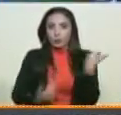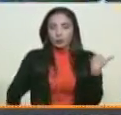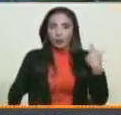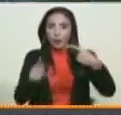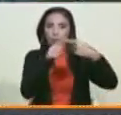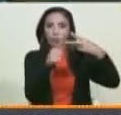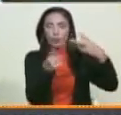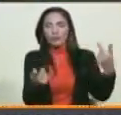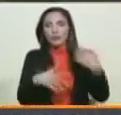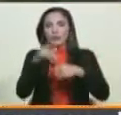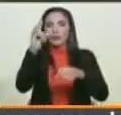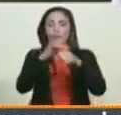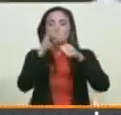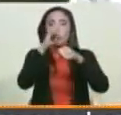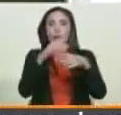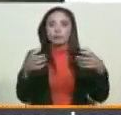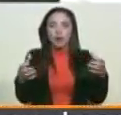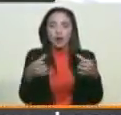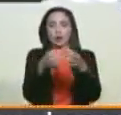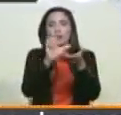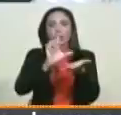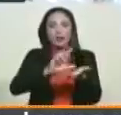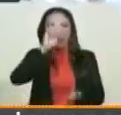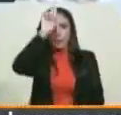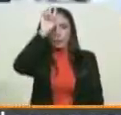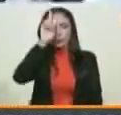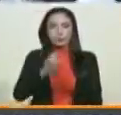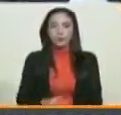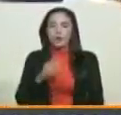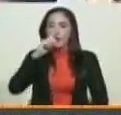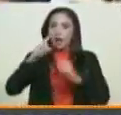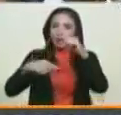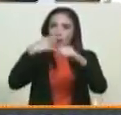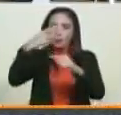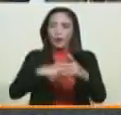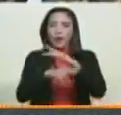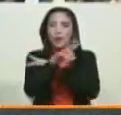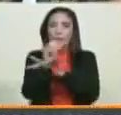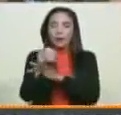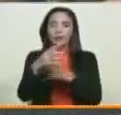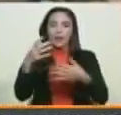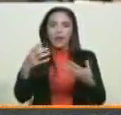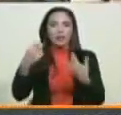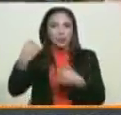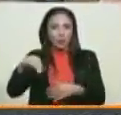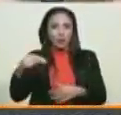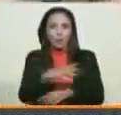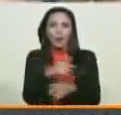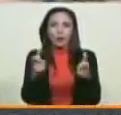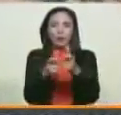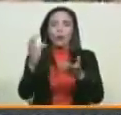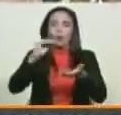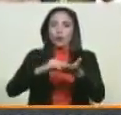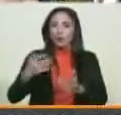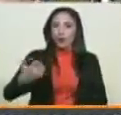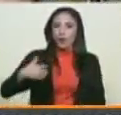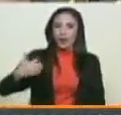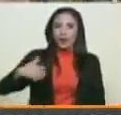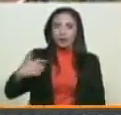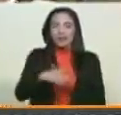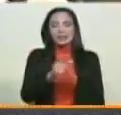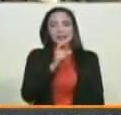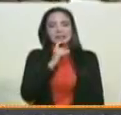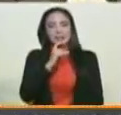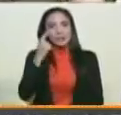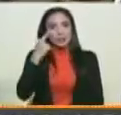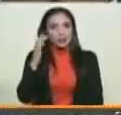indicar que la próxima reunión del G20 en Argentina este mes de noviembre se ve como difícil